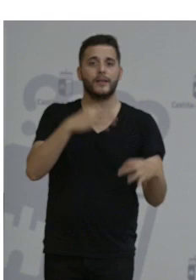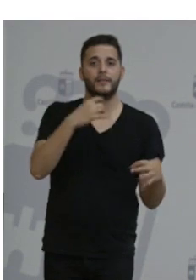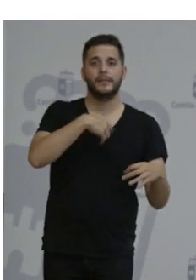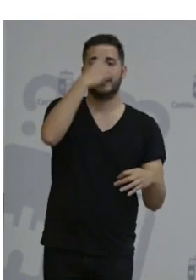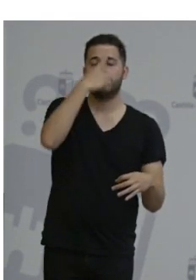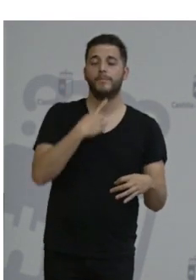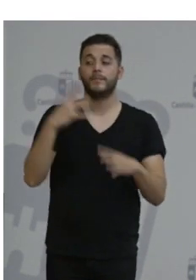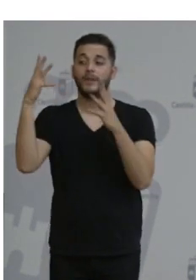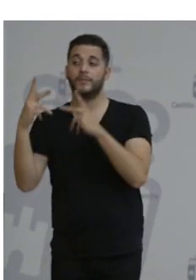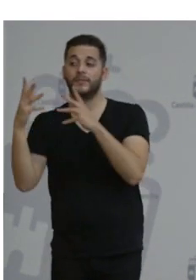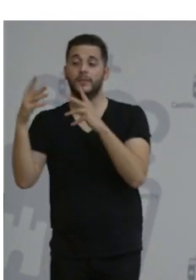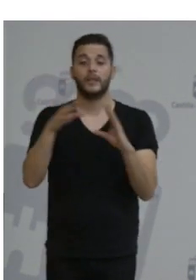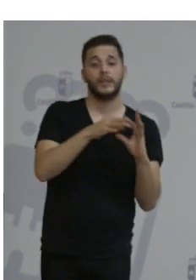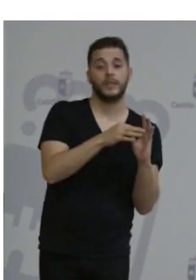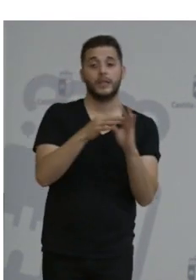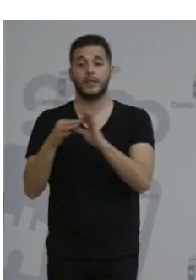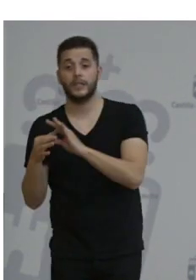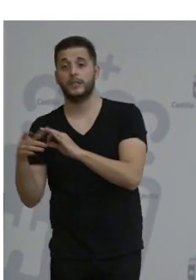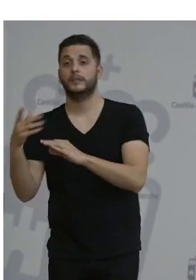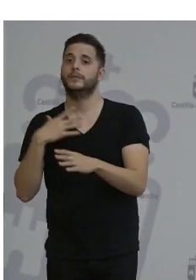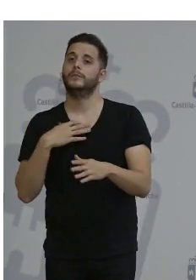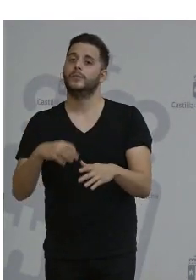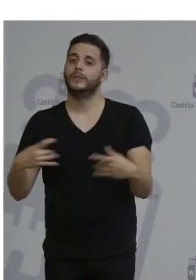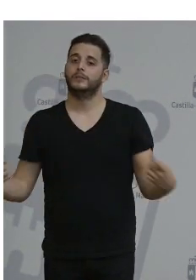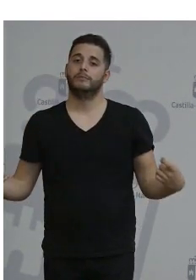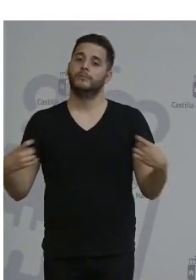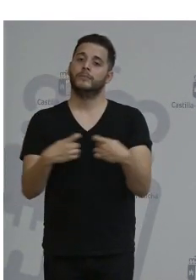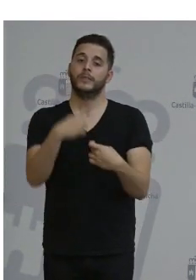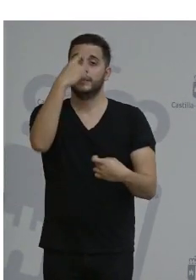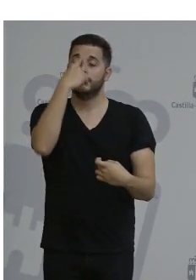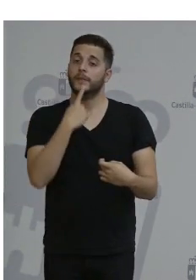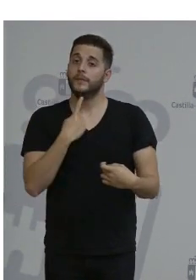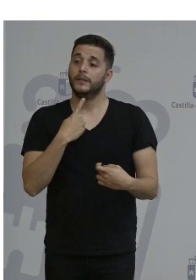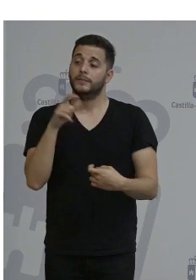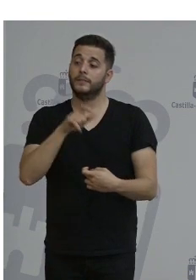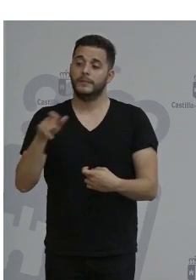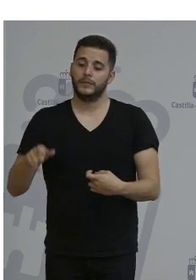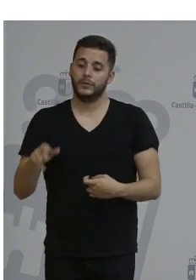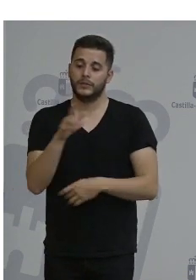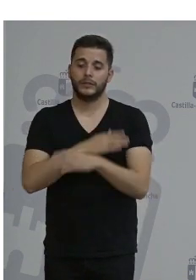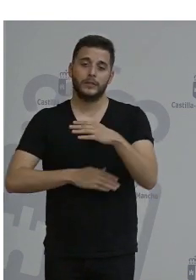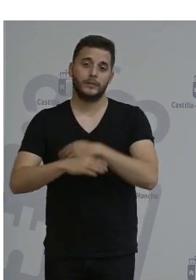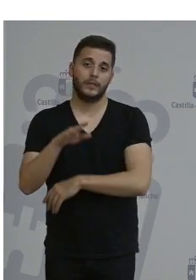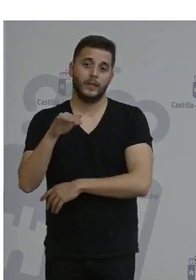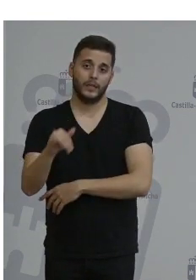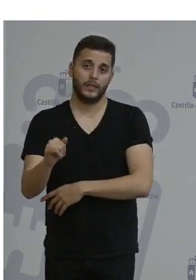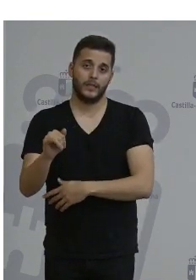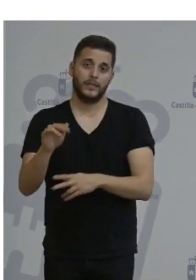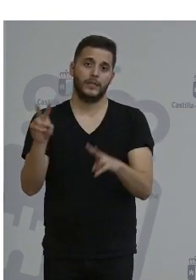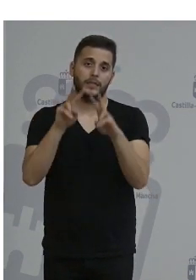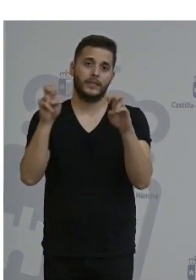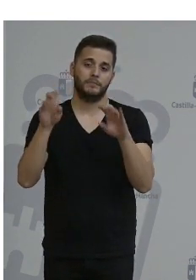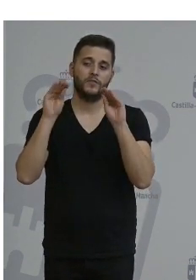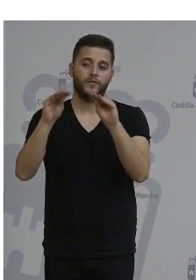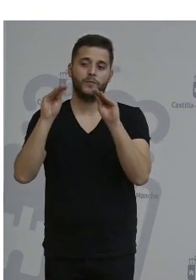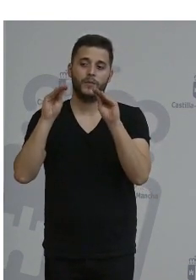Administración necesita, conciliándolos con los perfiles que tienen las personas con discapacidad en cuanto a su formación